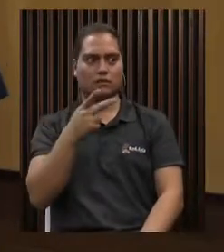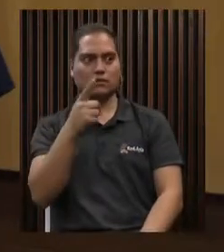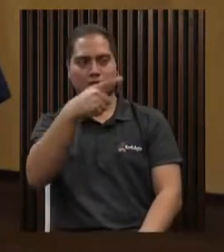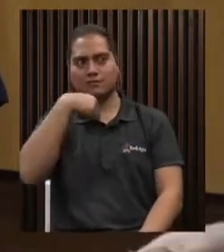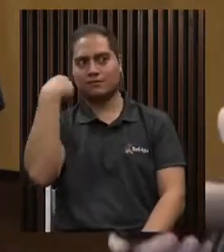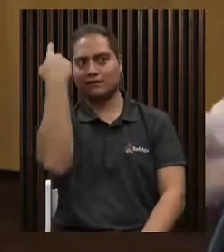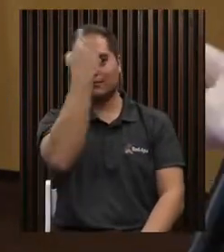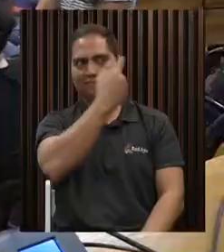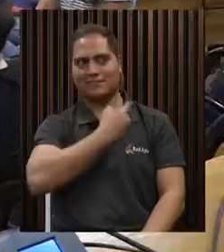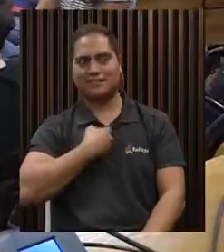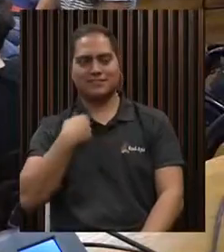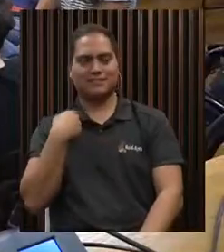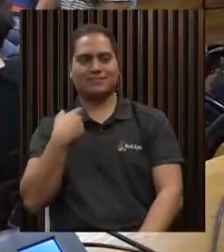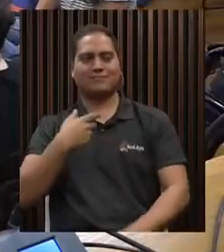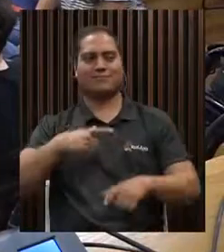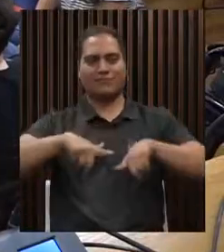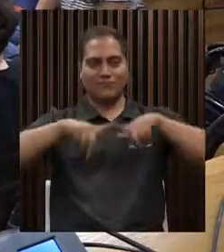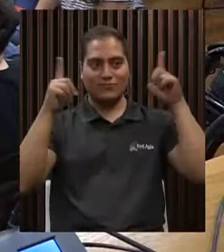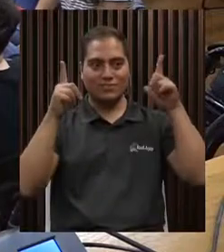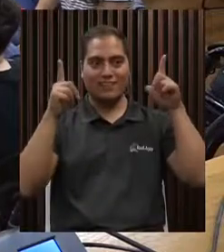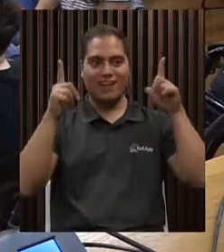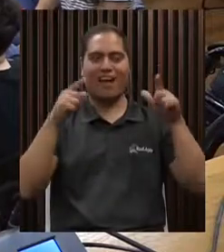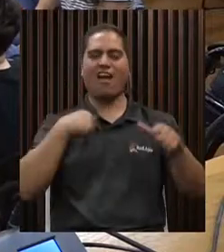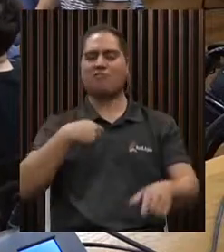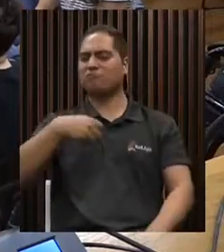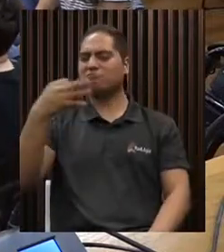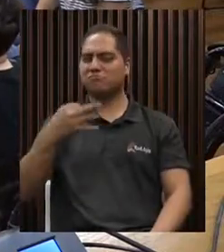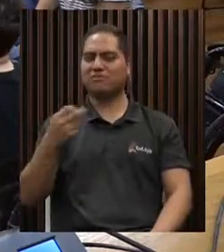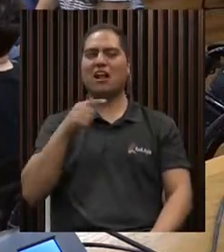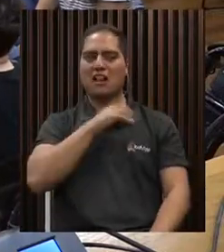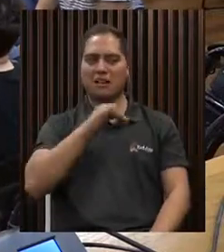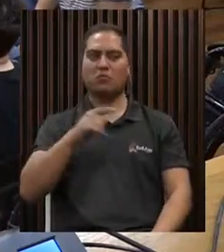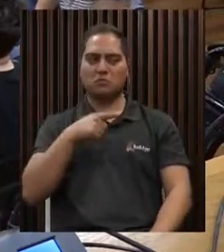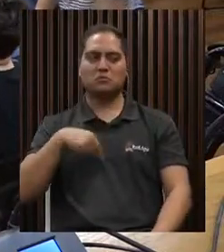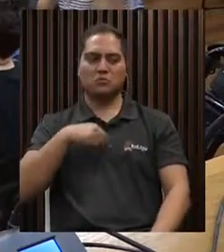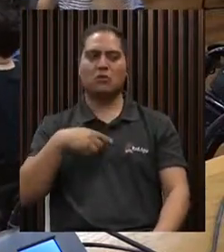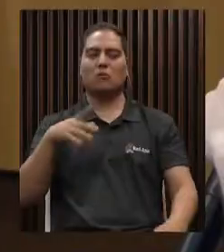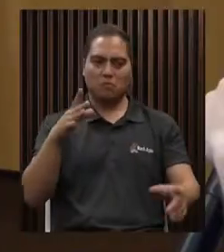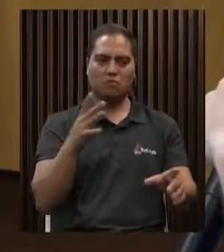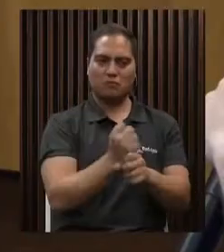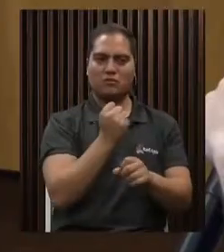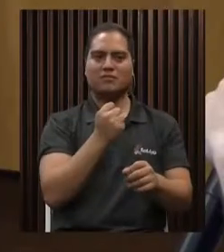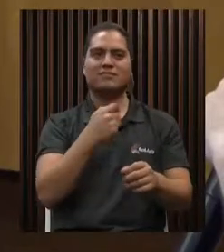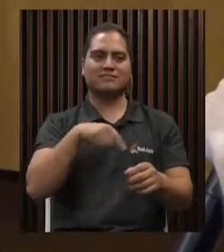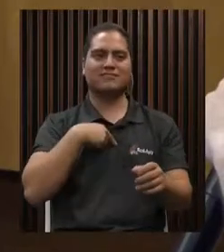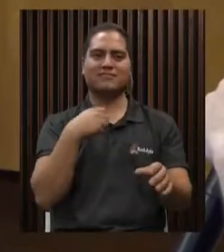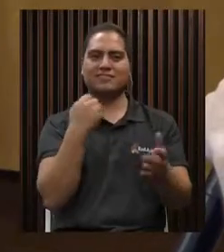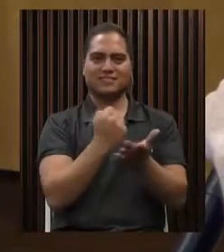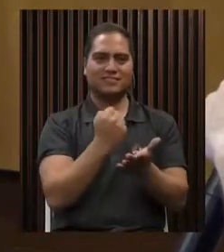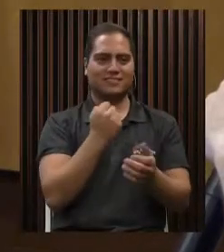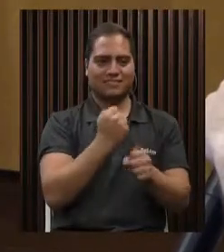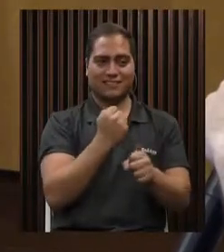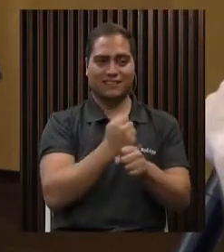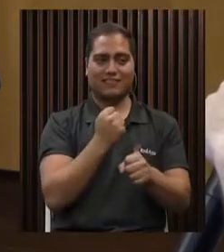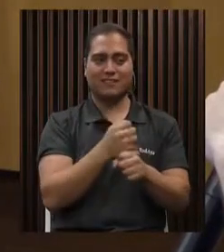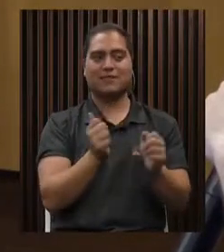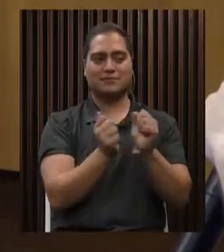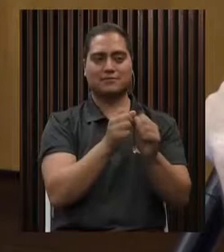que esa era exactamente lo que íbamos a hacer después. Y una de las razones por la que quisimos trabajar con esta obra fue